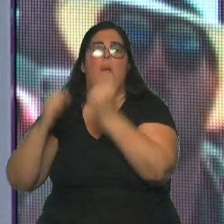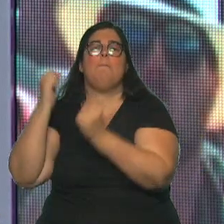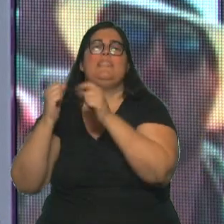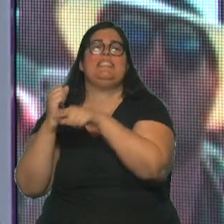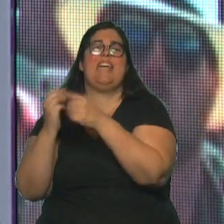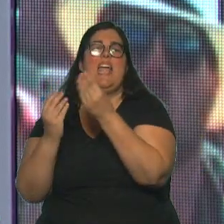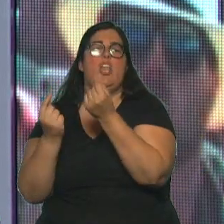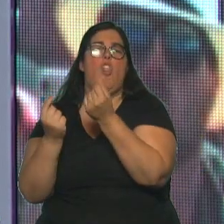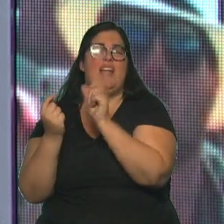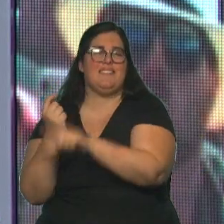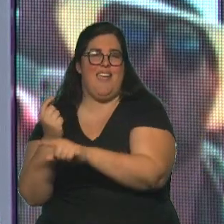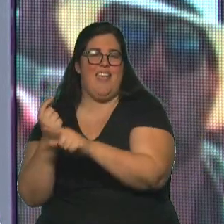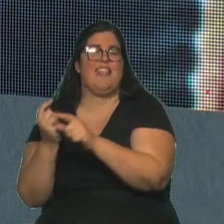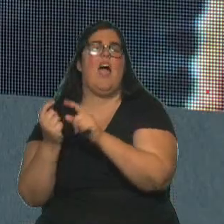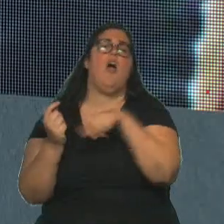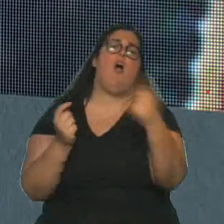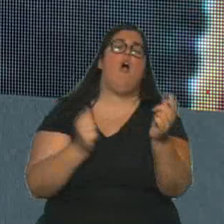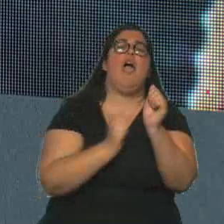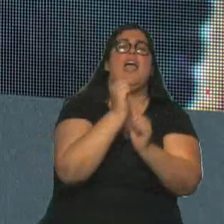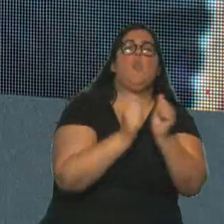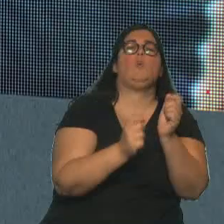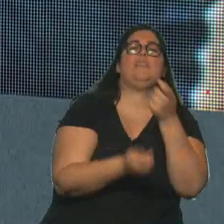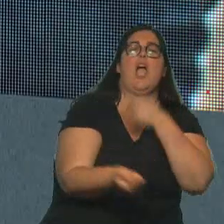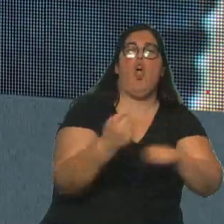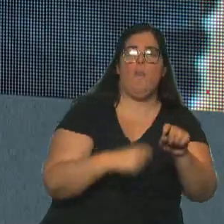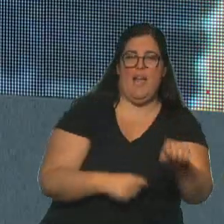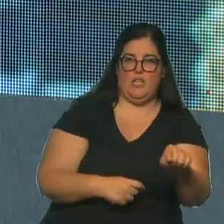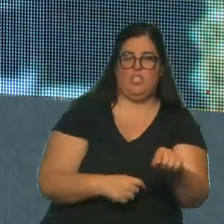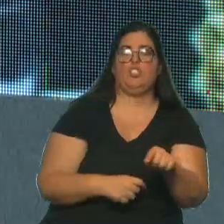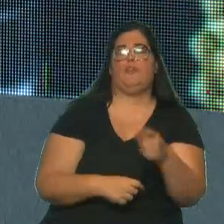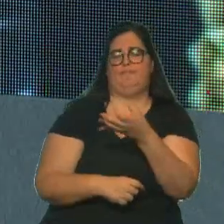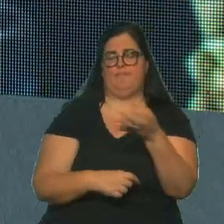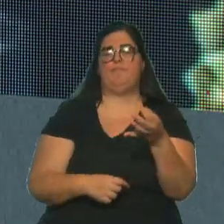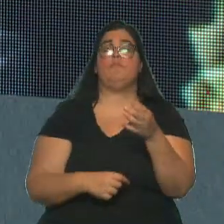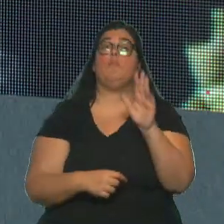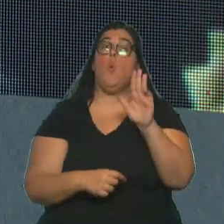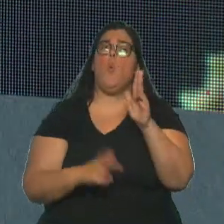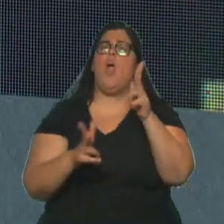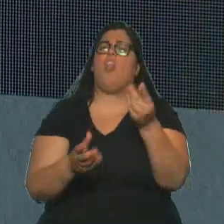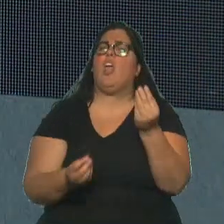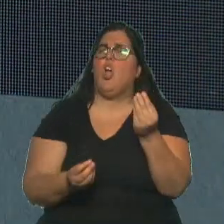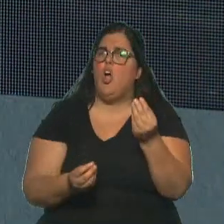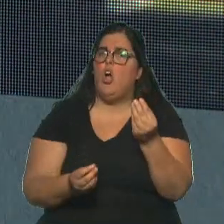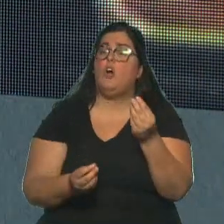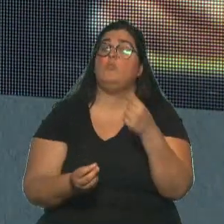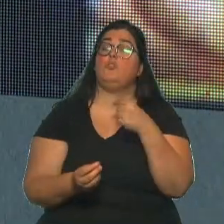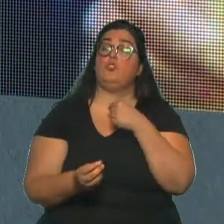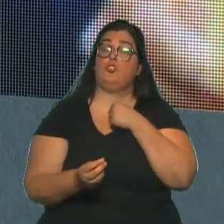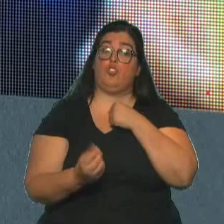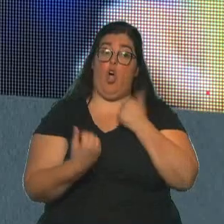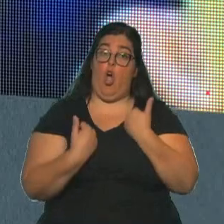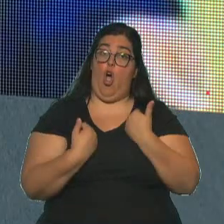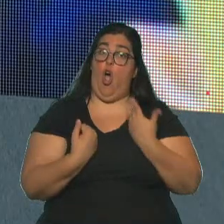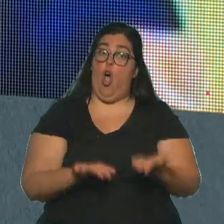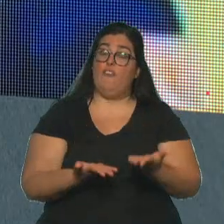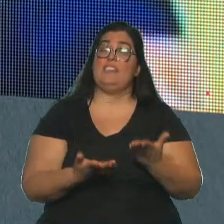lado el vicepresidente, Ministerio de Producción. Sí, claro. ¿Vos sabés lo que dijo Lula al respecto? Dijo, le quise ofrecer el Ministerio de